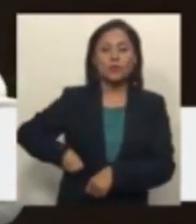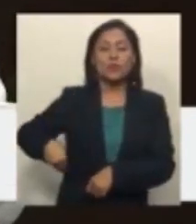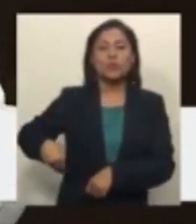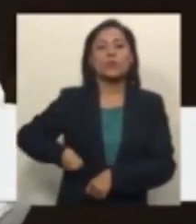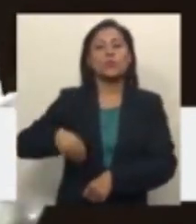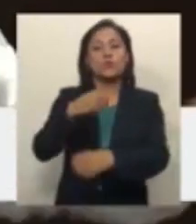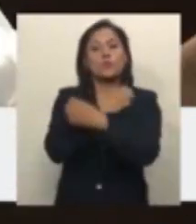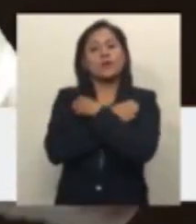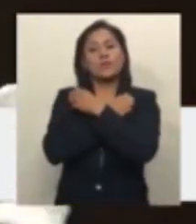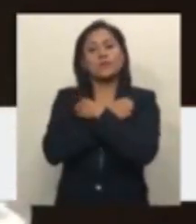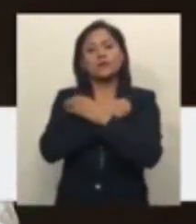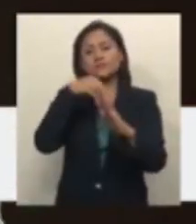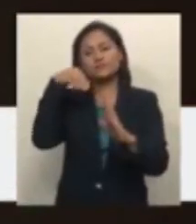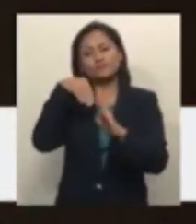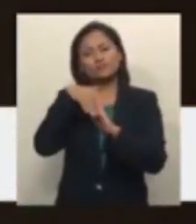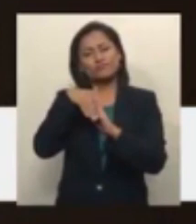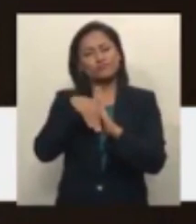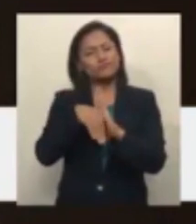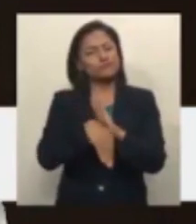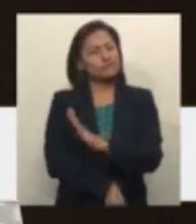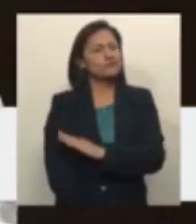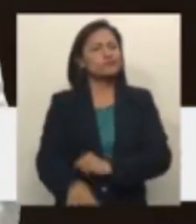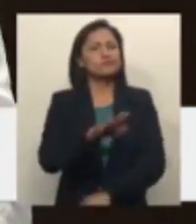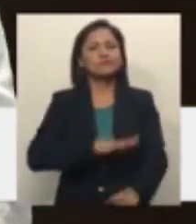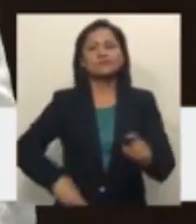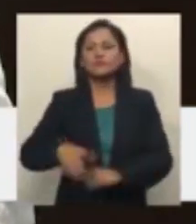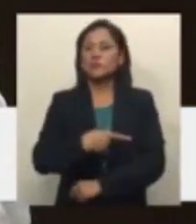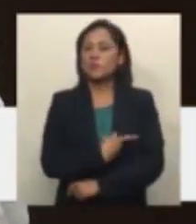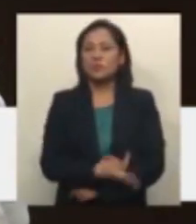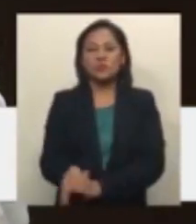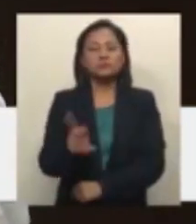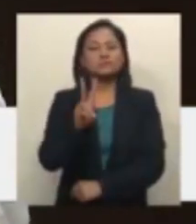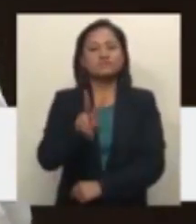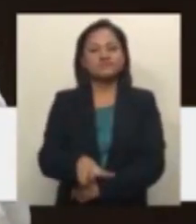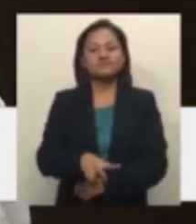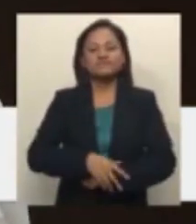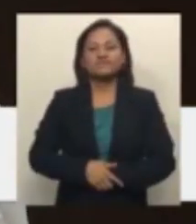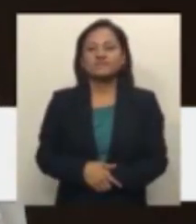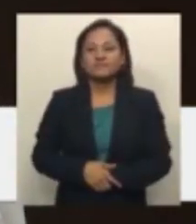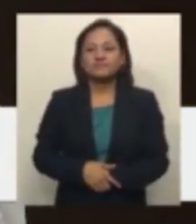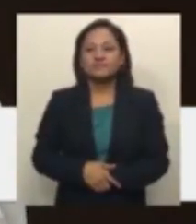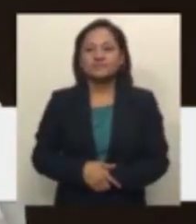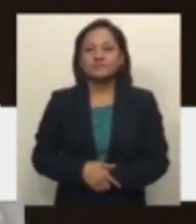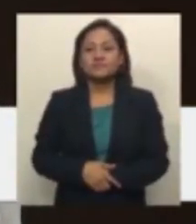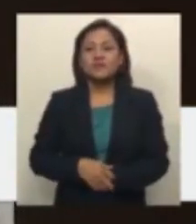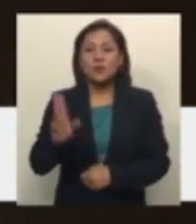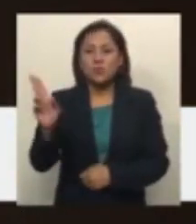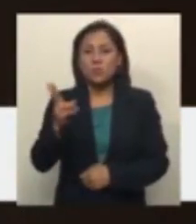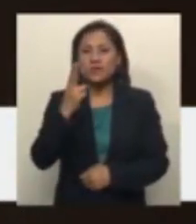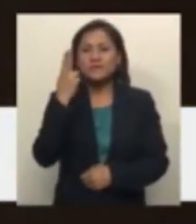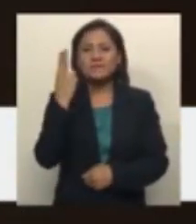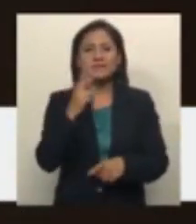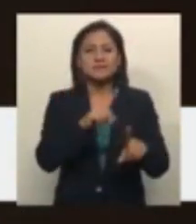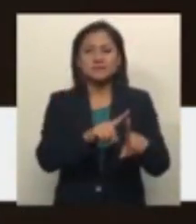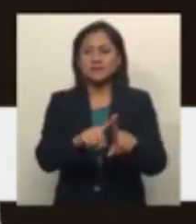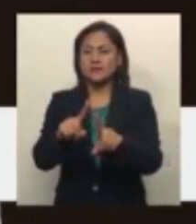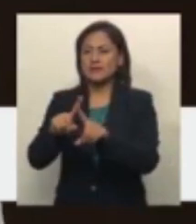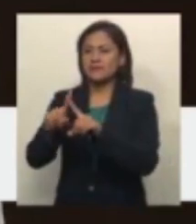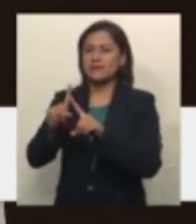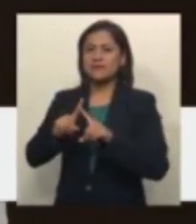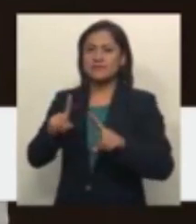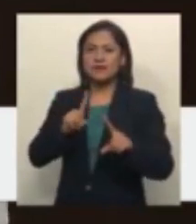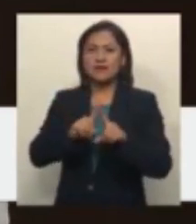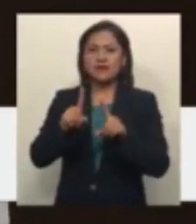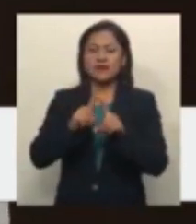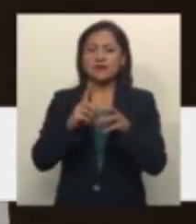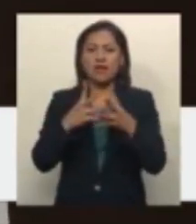en la más brutal de las pobrezas, dejaron ahogadas a las universidades públicas,